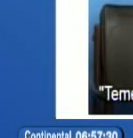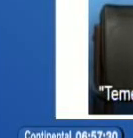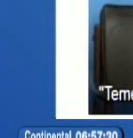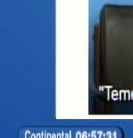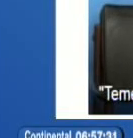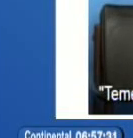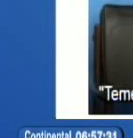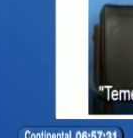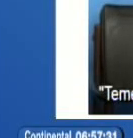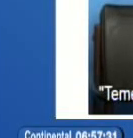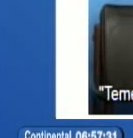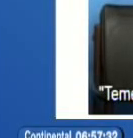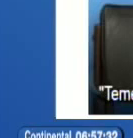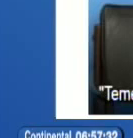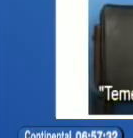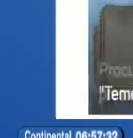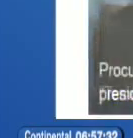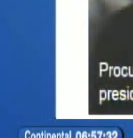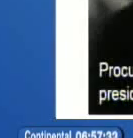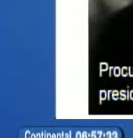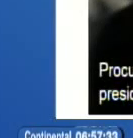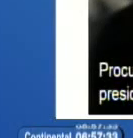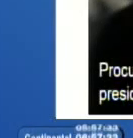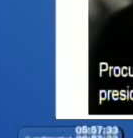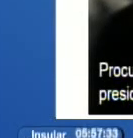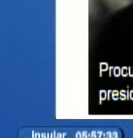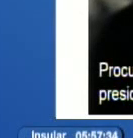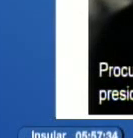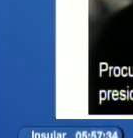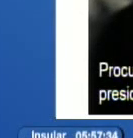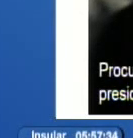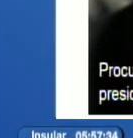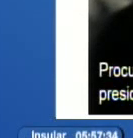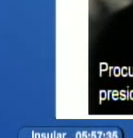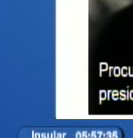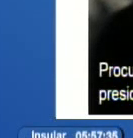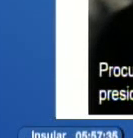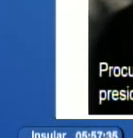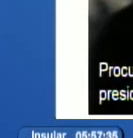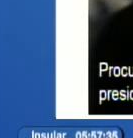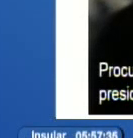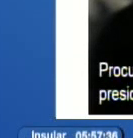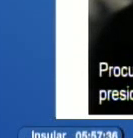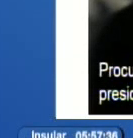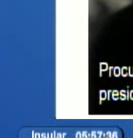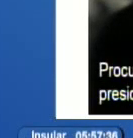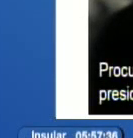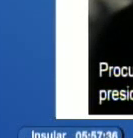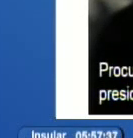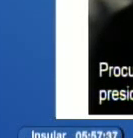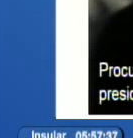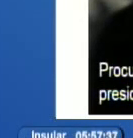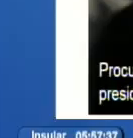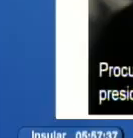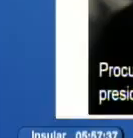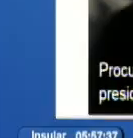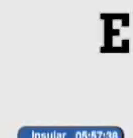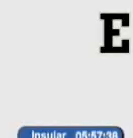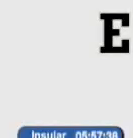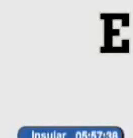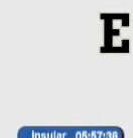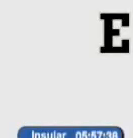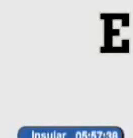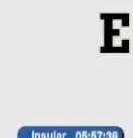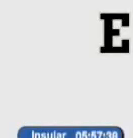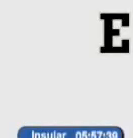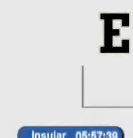después, Afilio Borón. Así lo dice estas declaraciones respecto a la situación de denuncia por corrupción del presidente brasileño